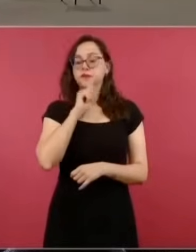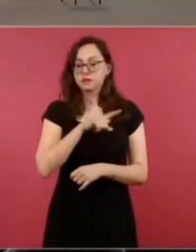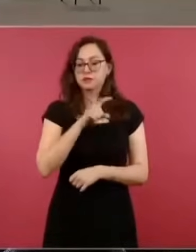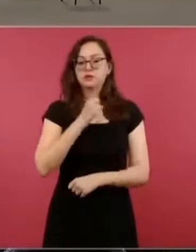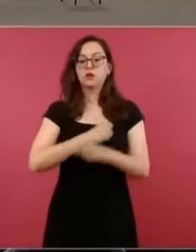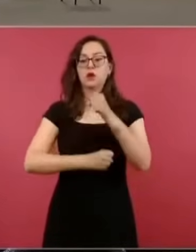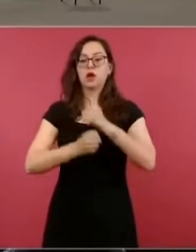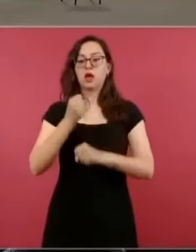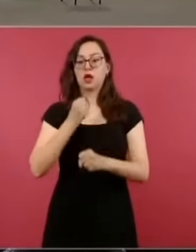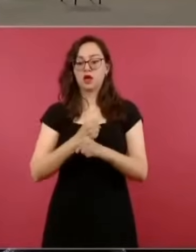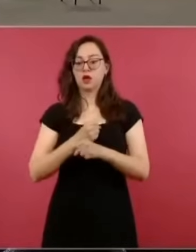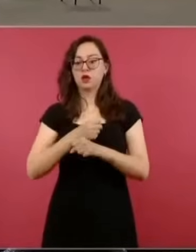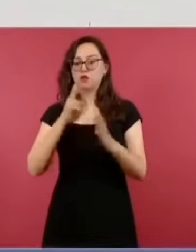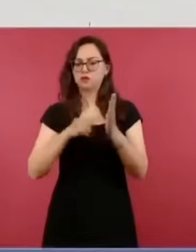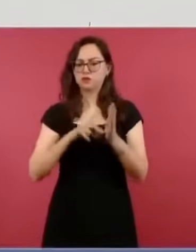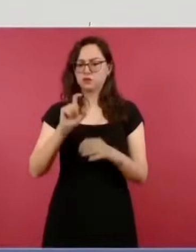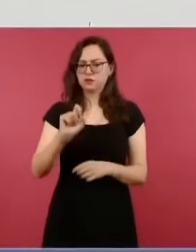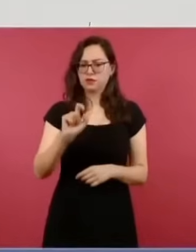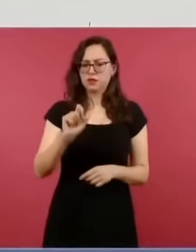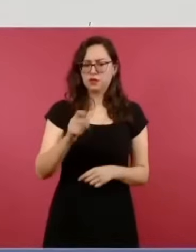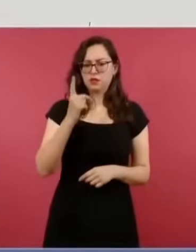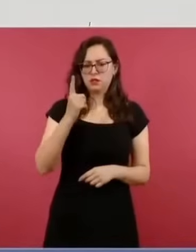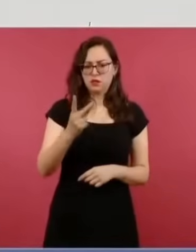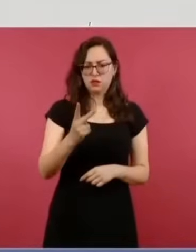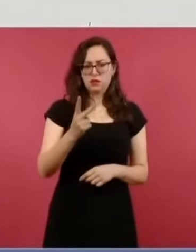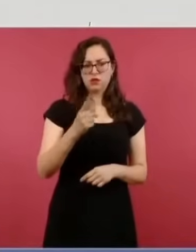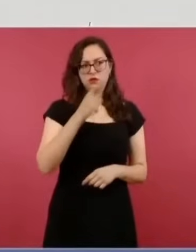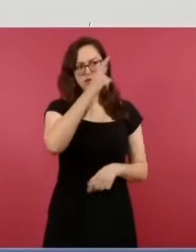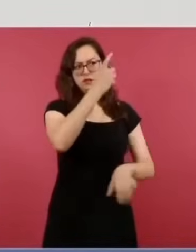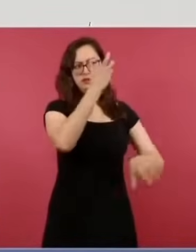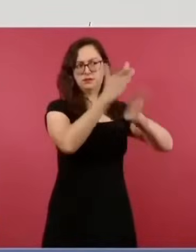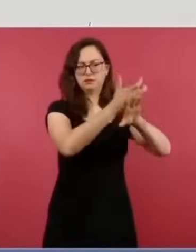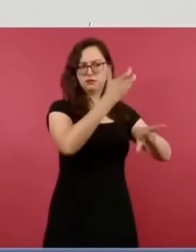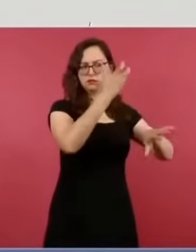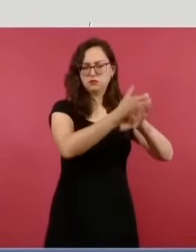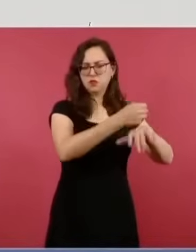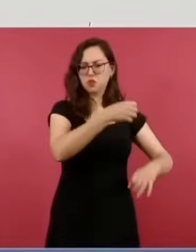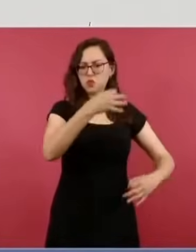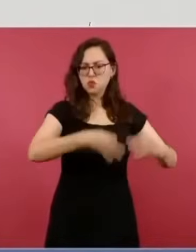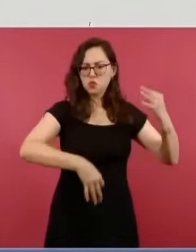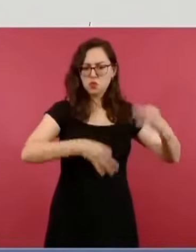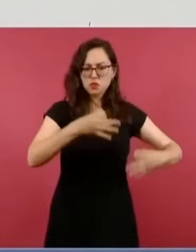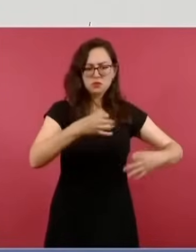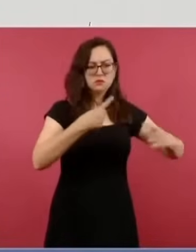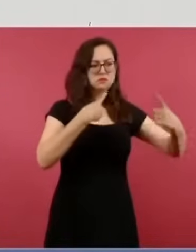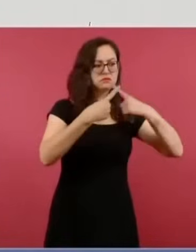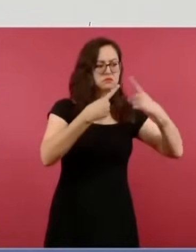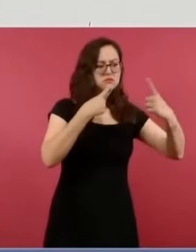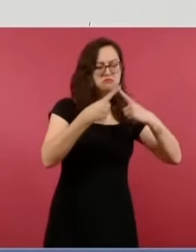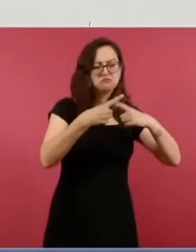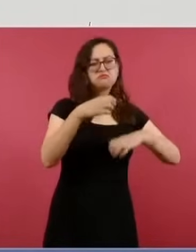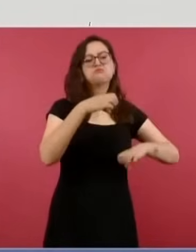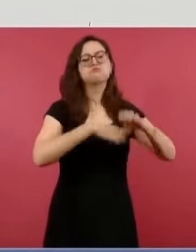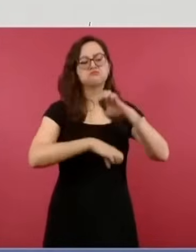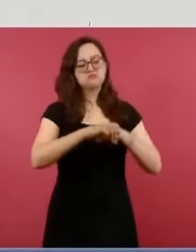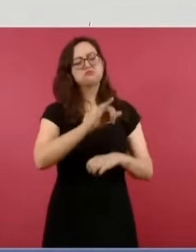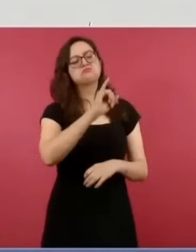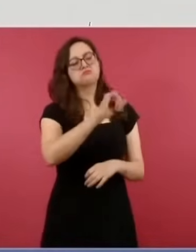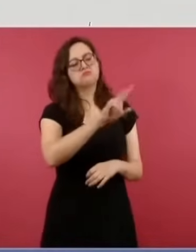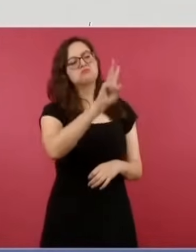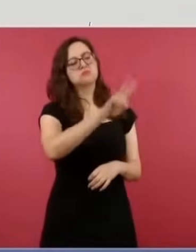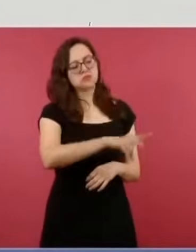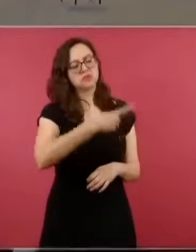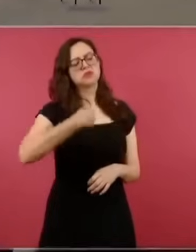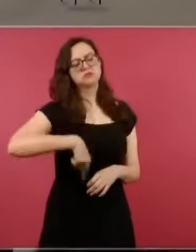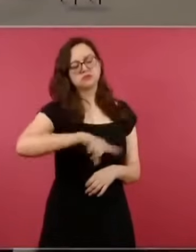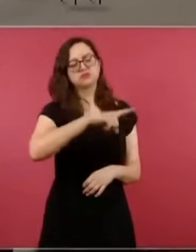y Glencore hicieron un acuerdo donde Glencore se declaró culpable admitió responsabilidad en el delito de